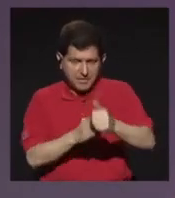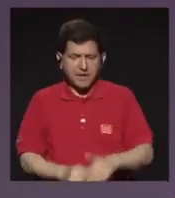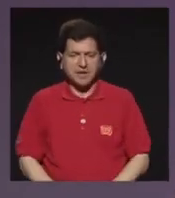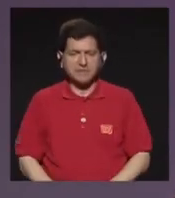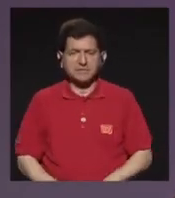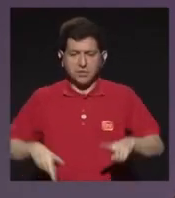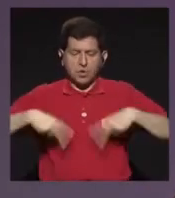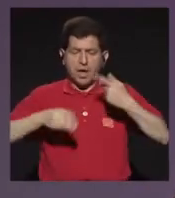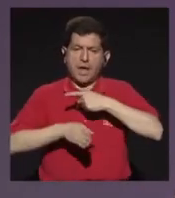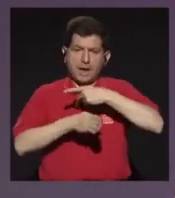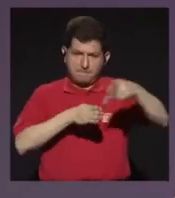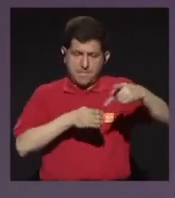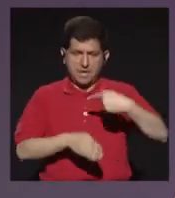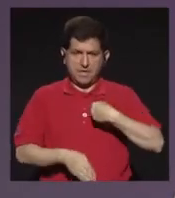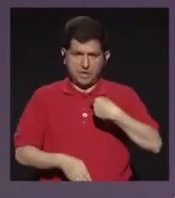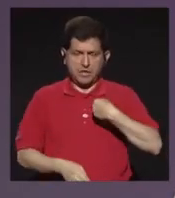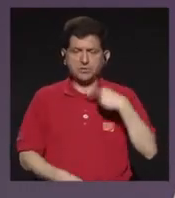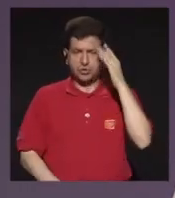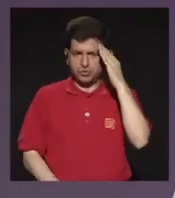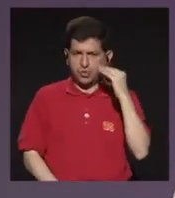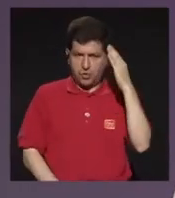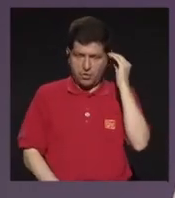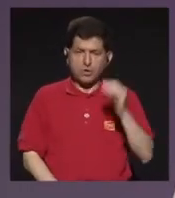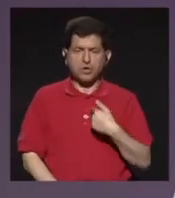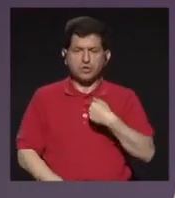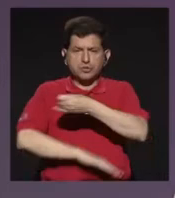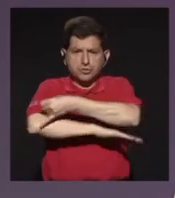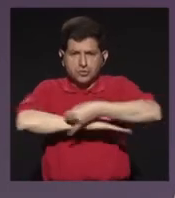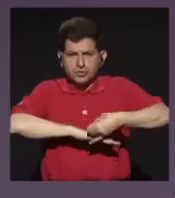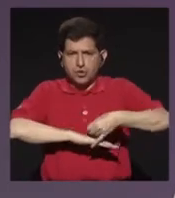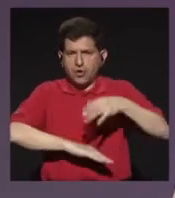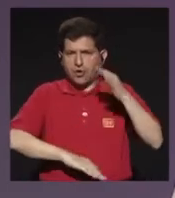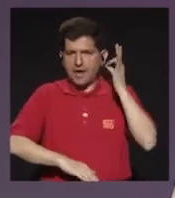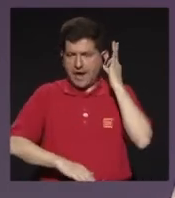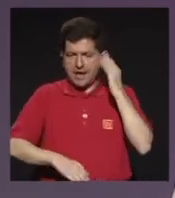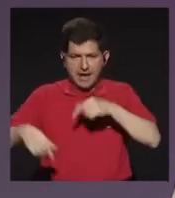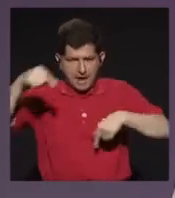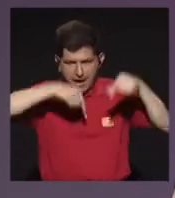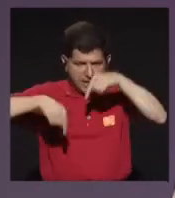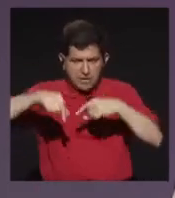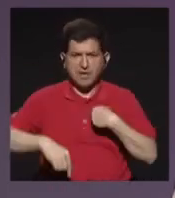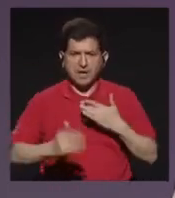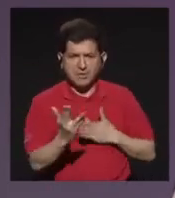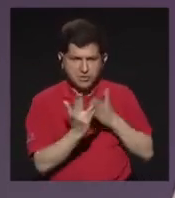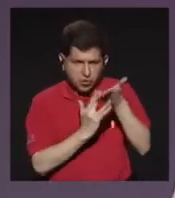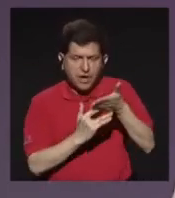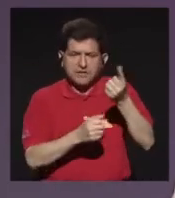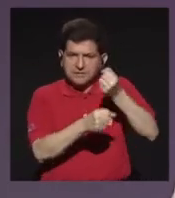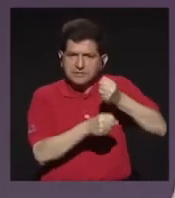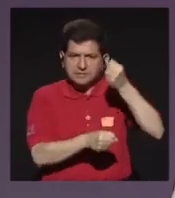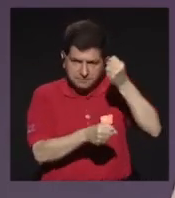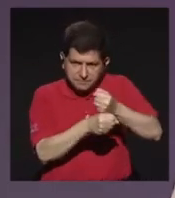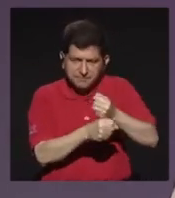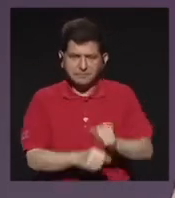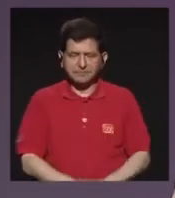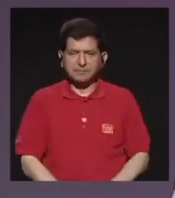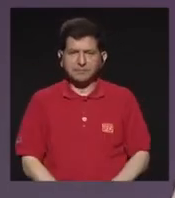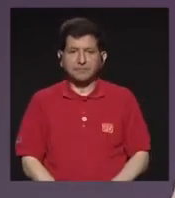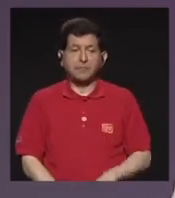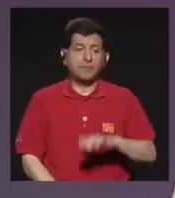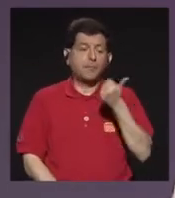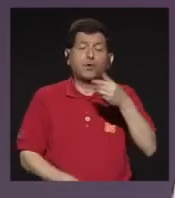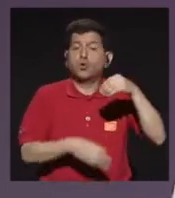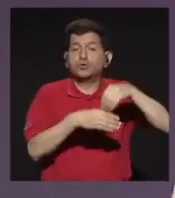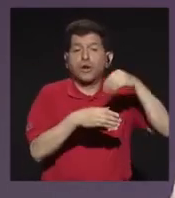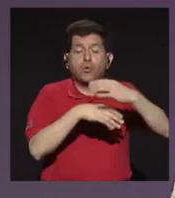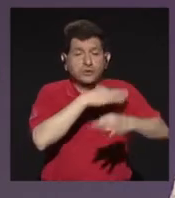vida profesional en la que yo he vivido, pues yo soy ingeniera química, yo accedí a puestos por otras